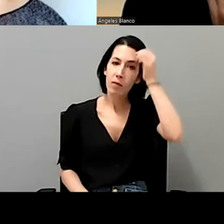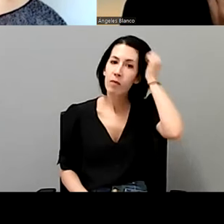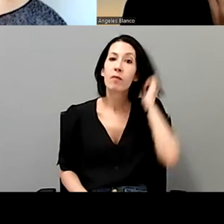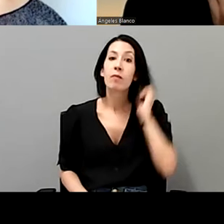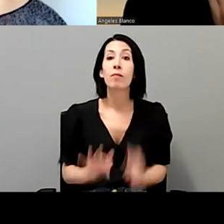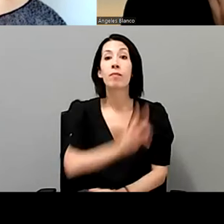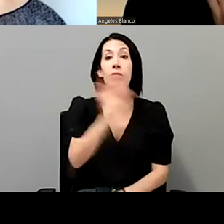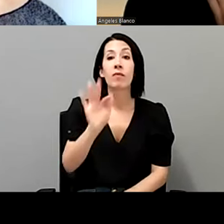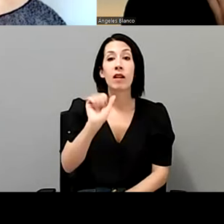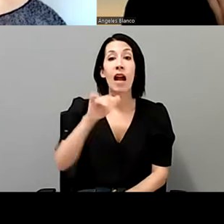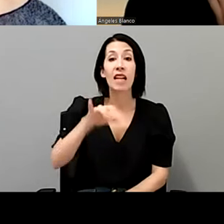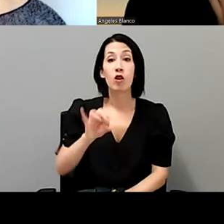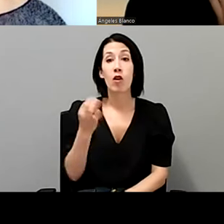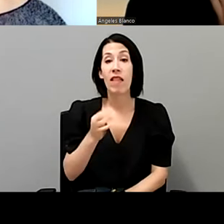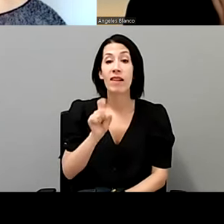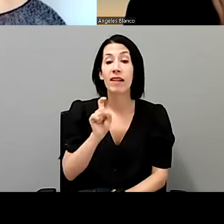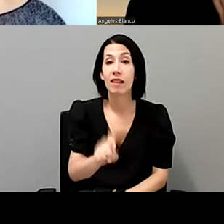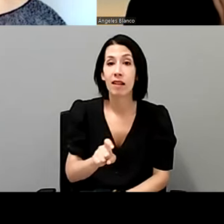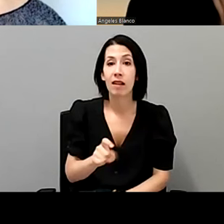Antonio, tienes que activar el audio.